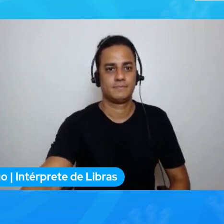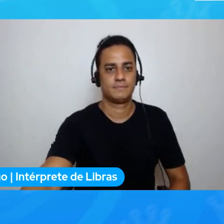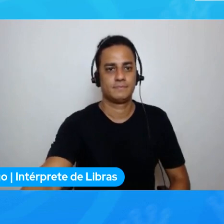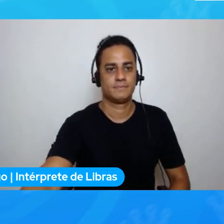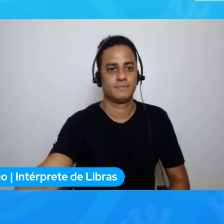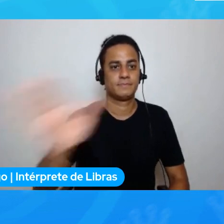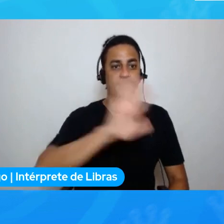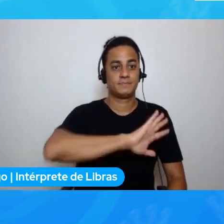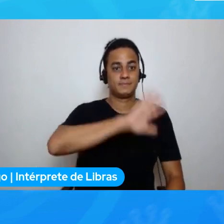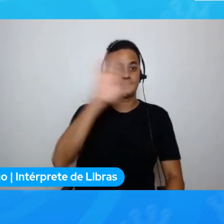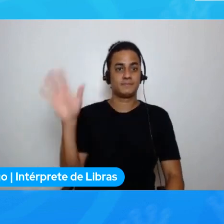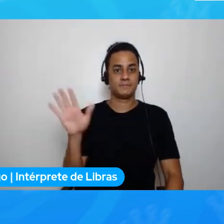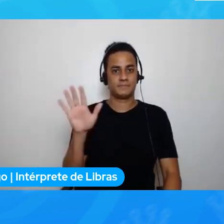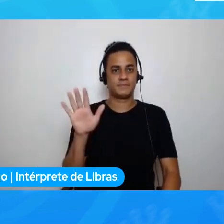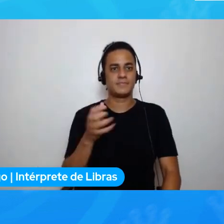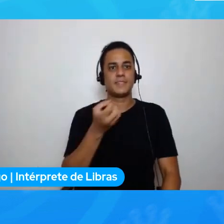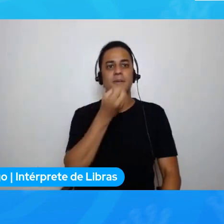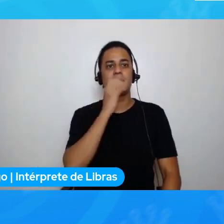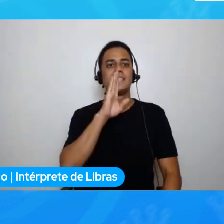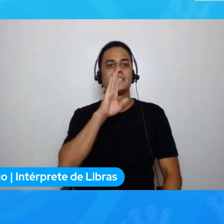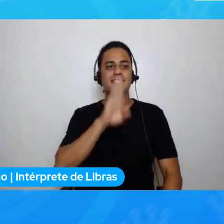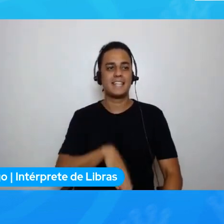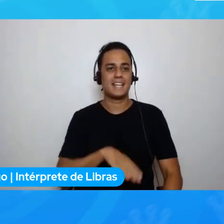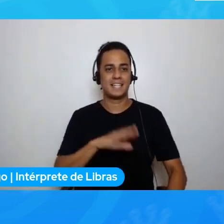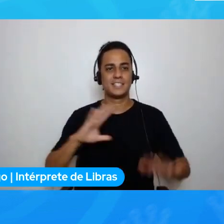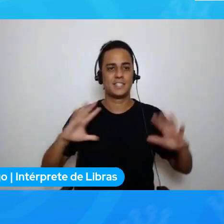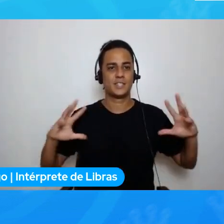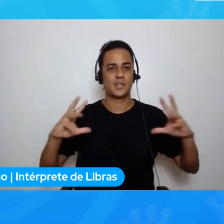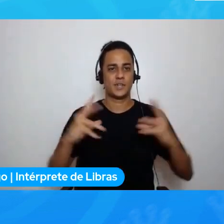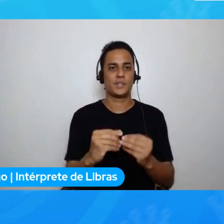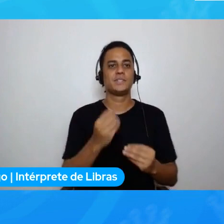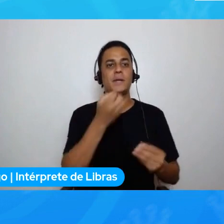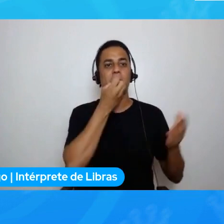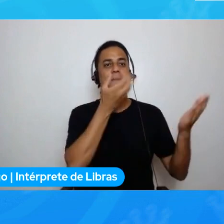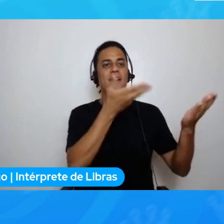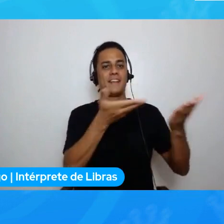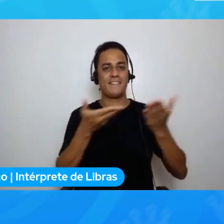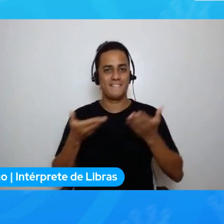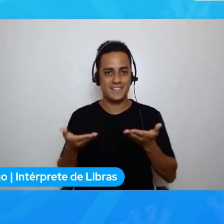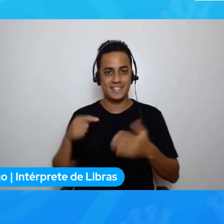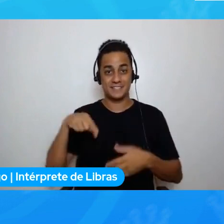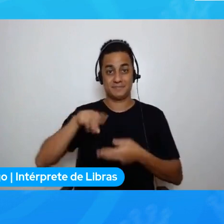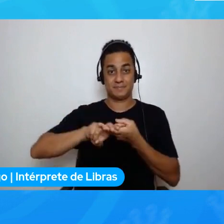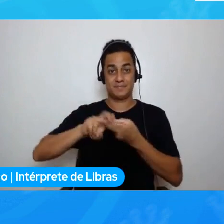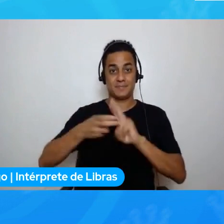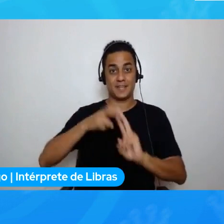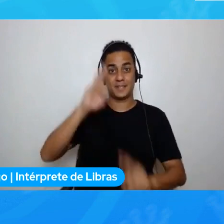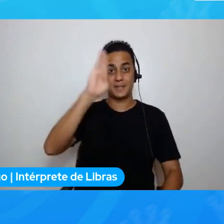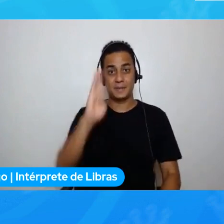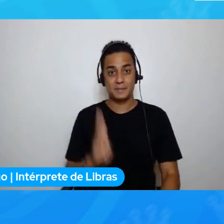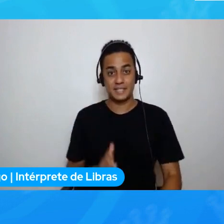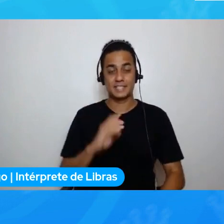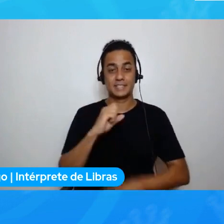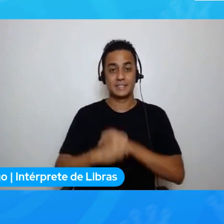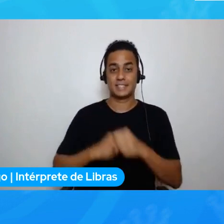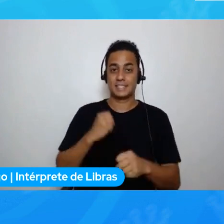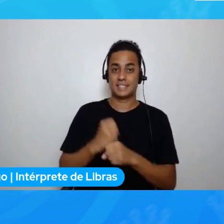Hola, buenas tardes con todos. Les damos la bienvenida a Python Brasil